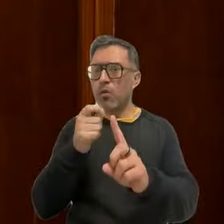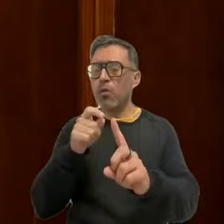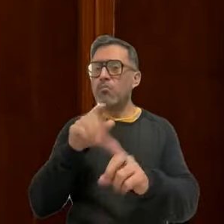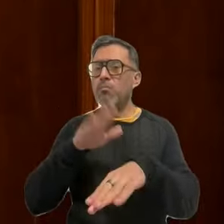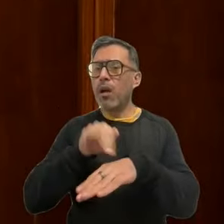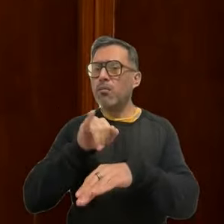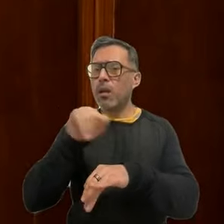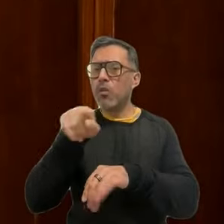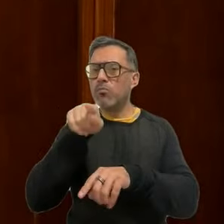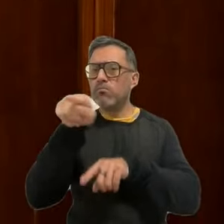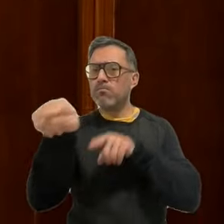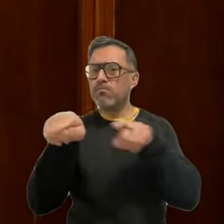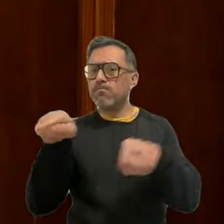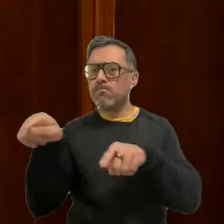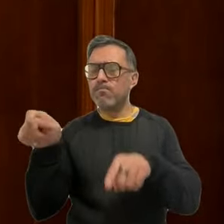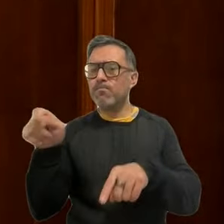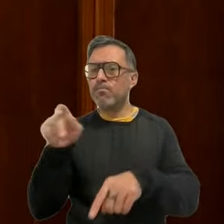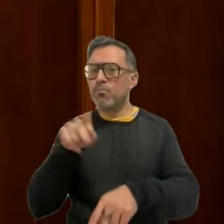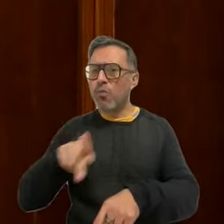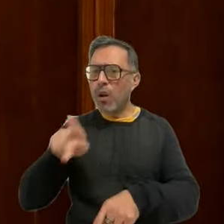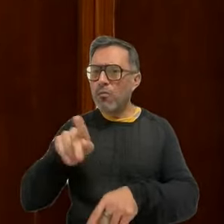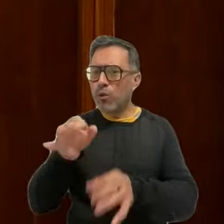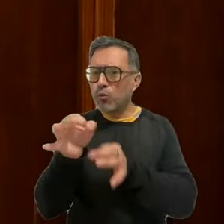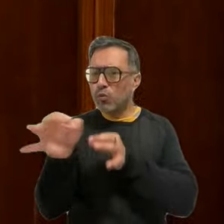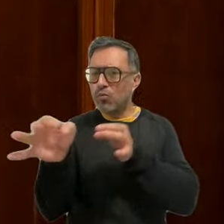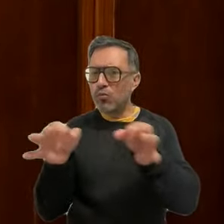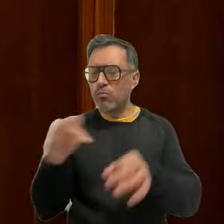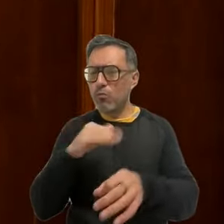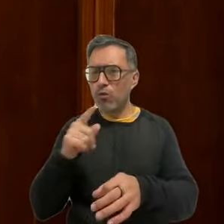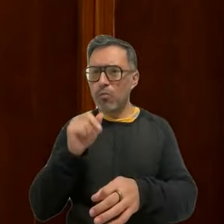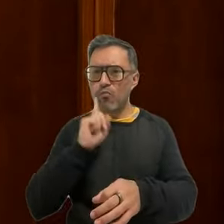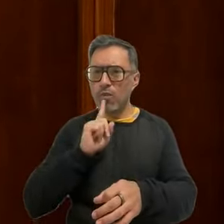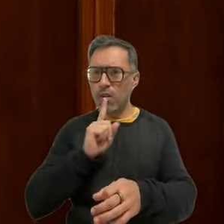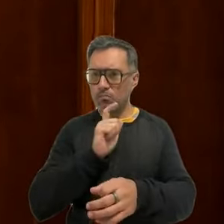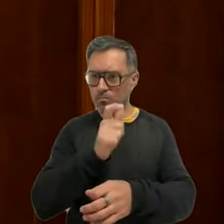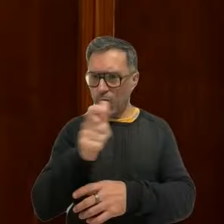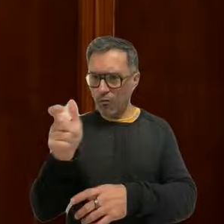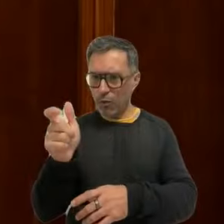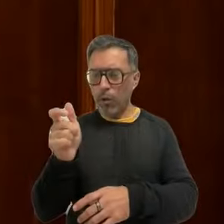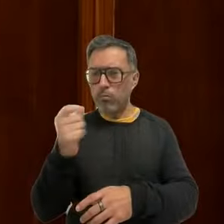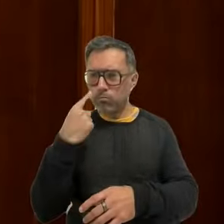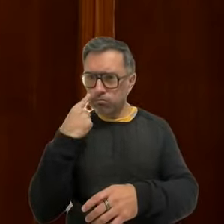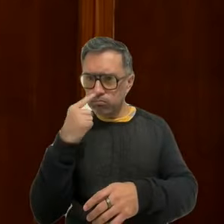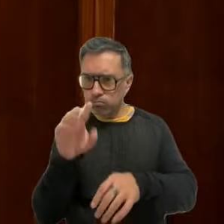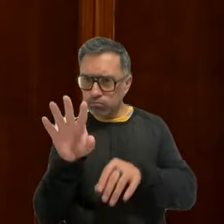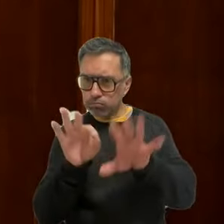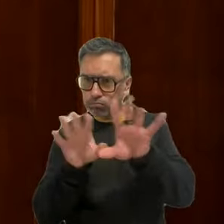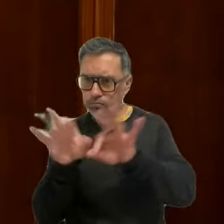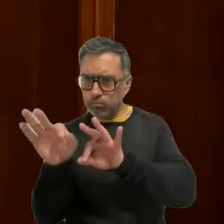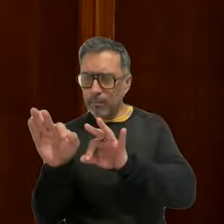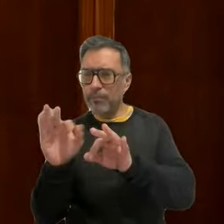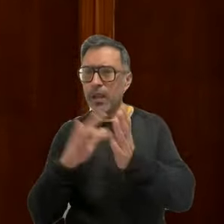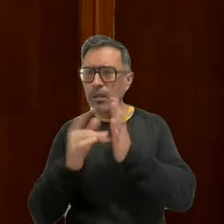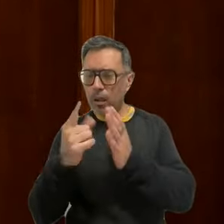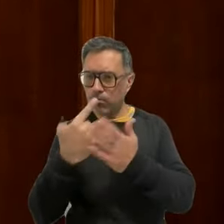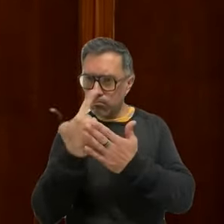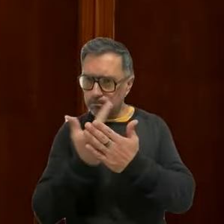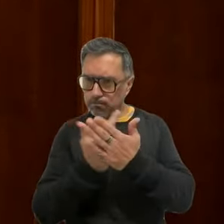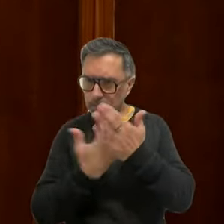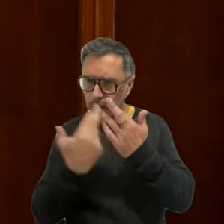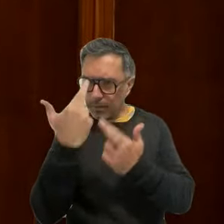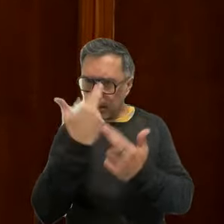marginadas mediante mecanismos como Los criterios de selección basados en sociodemográficos nuestra